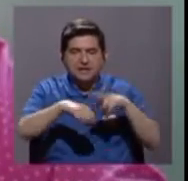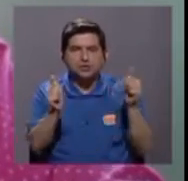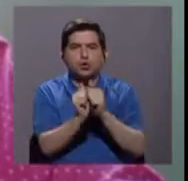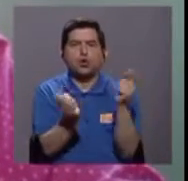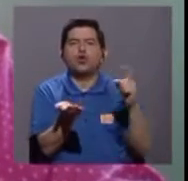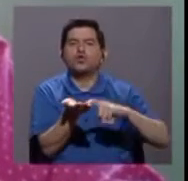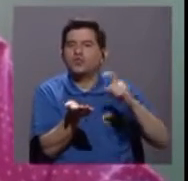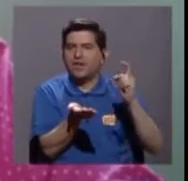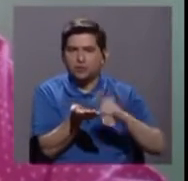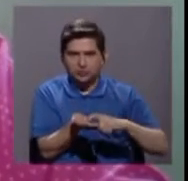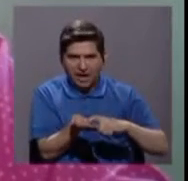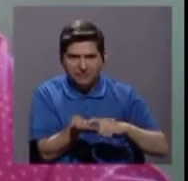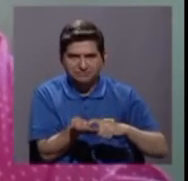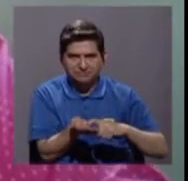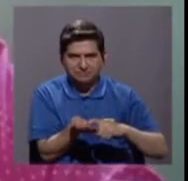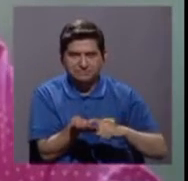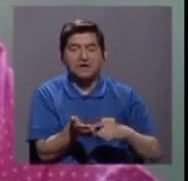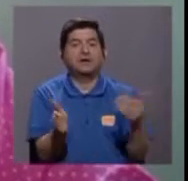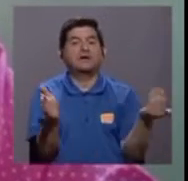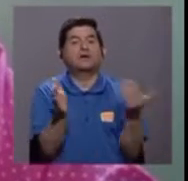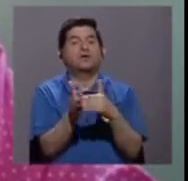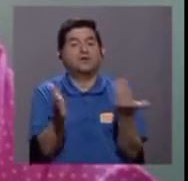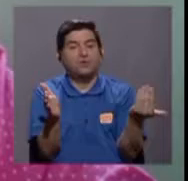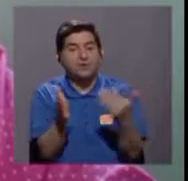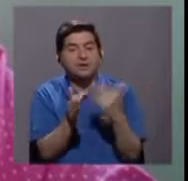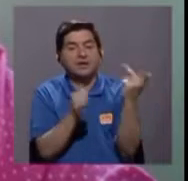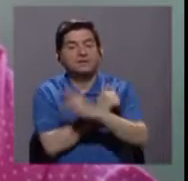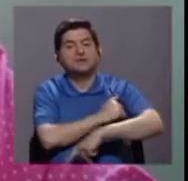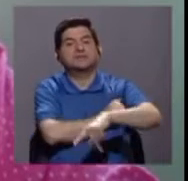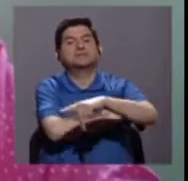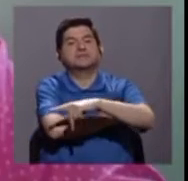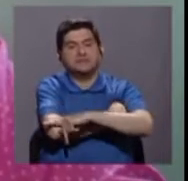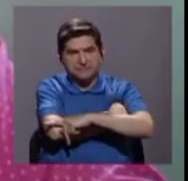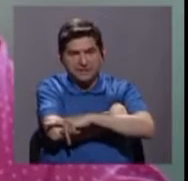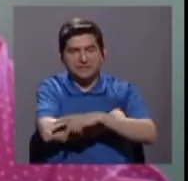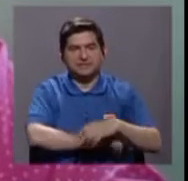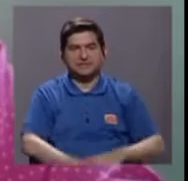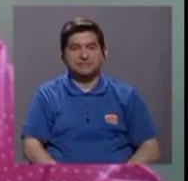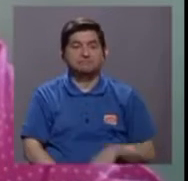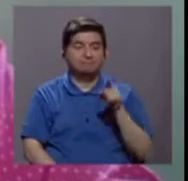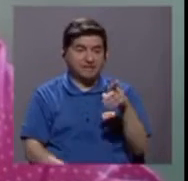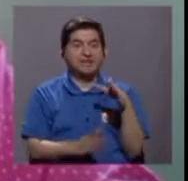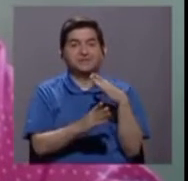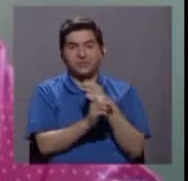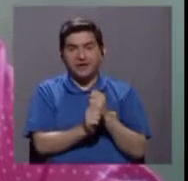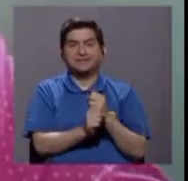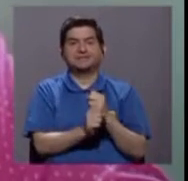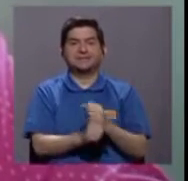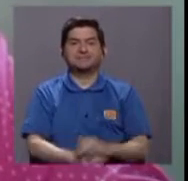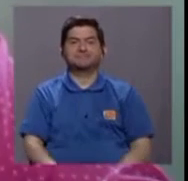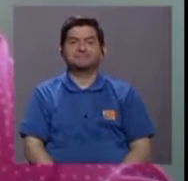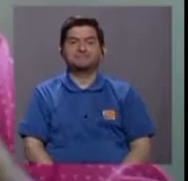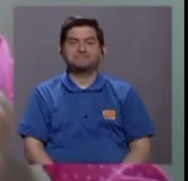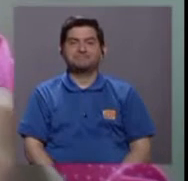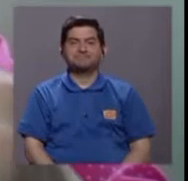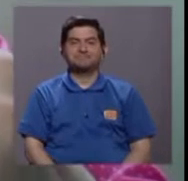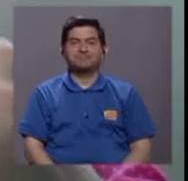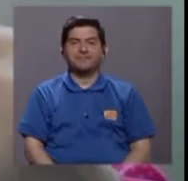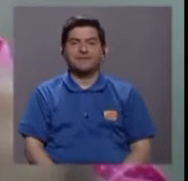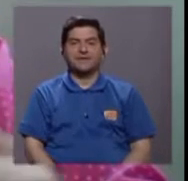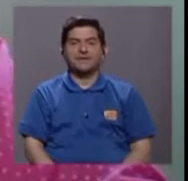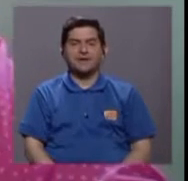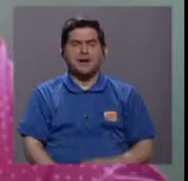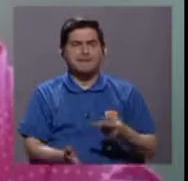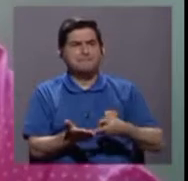deuda. Y una vez más, nuestro país lo hace y por una